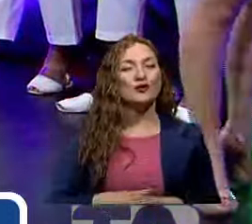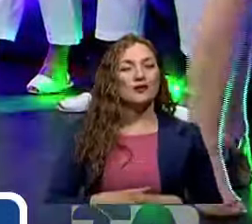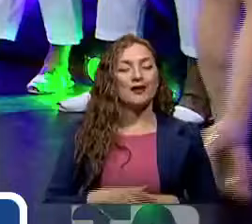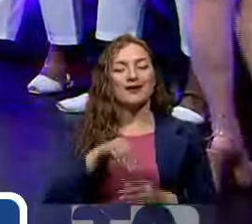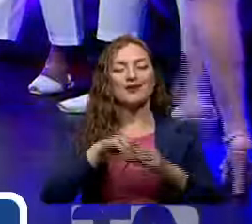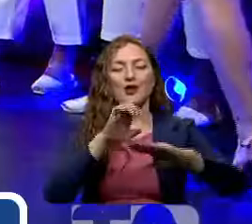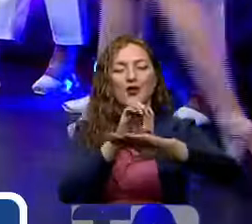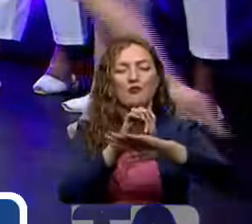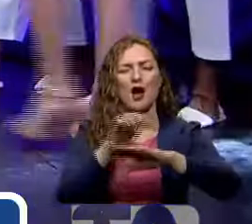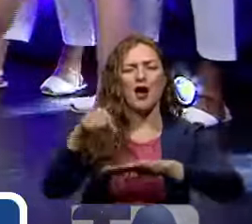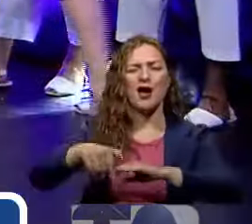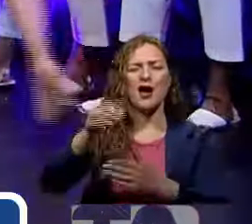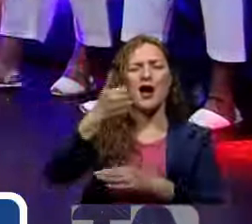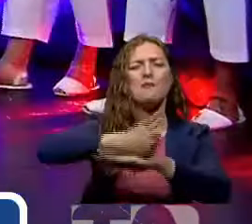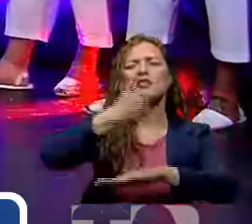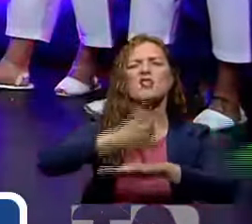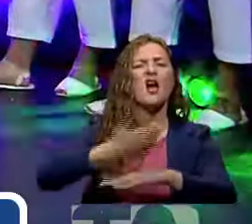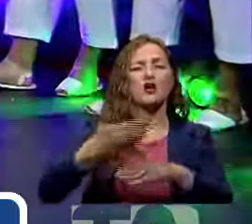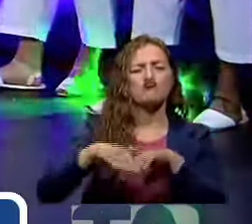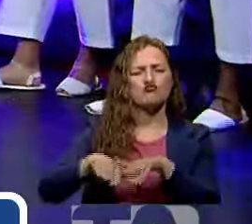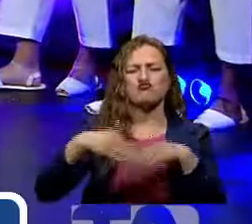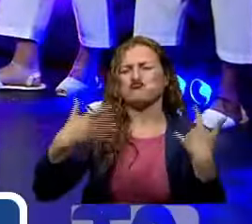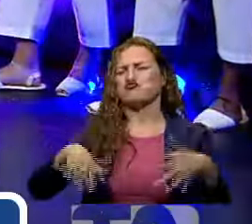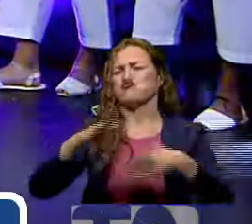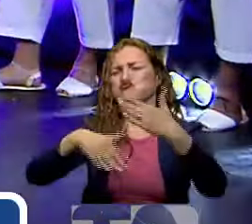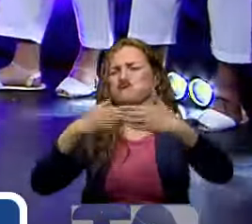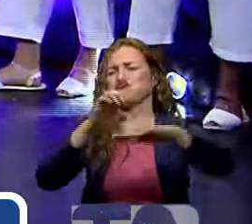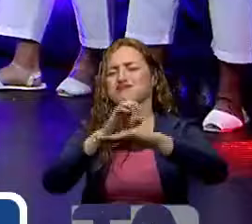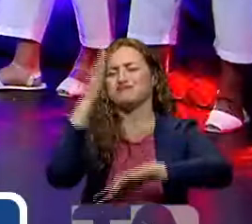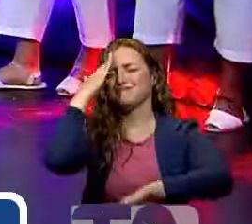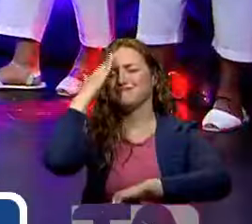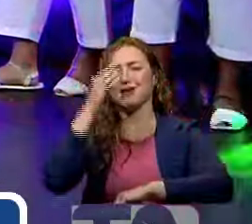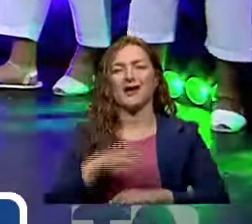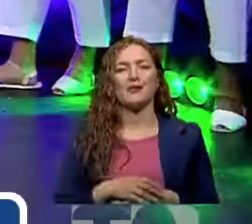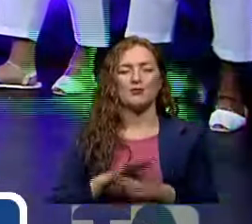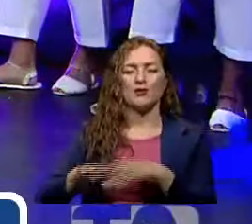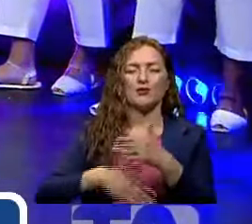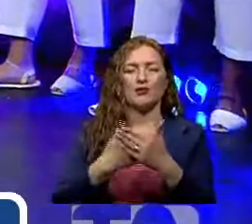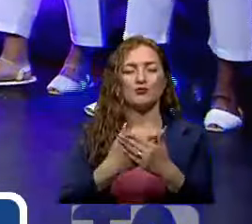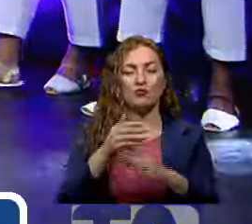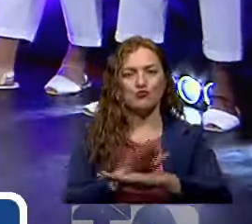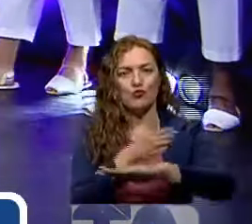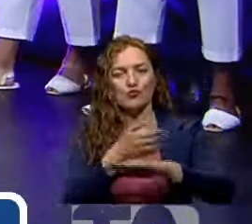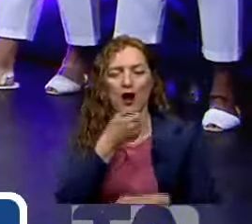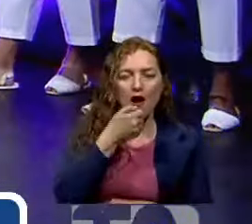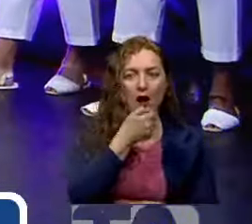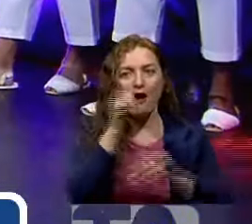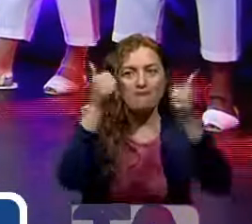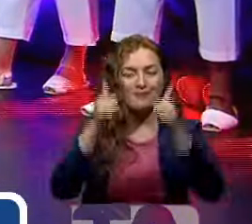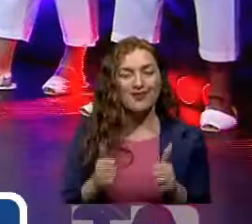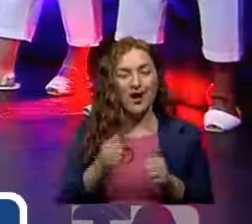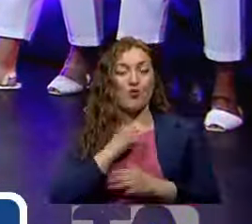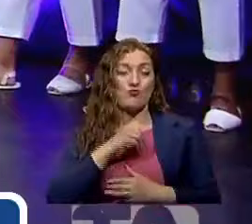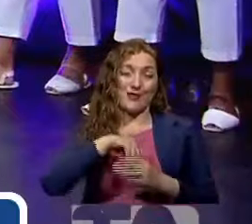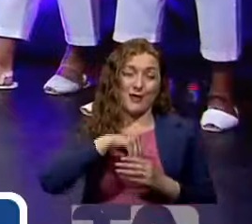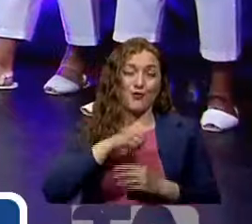país, Antonio Ante es la capital textil del Ecuador. Totalmente. Con lo cual, invitados cordialmente, vamos a tener música también, estaremos con artistas anteños,